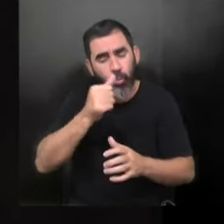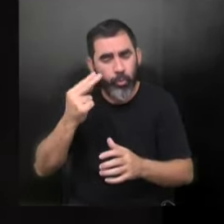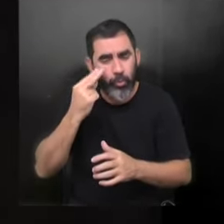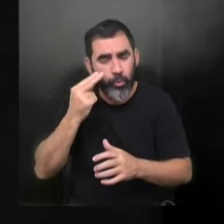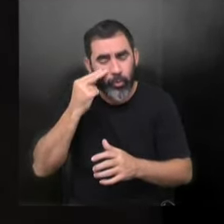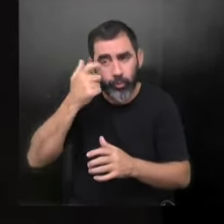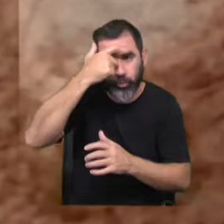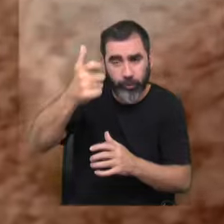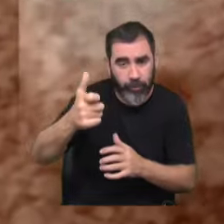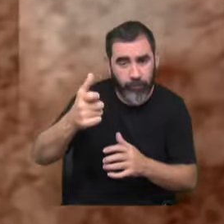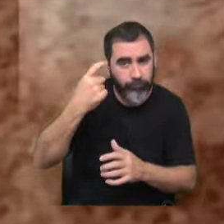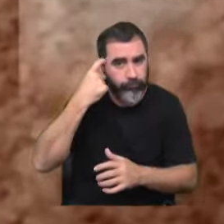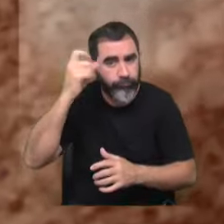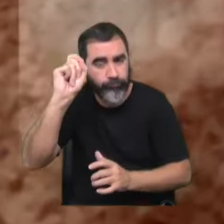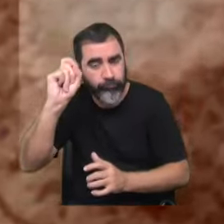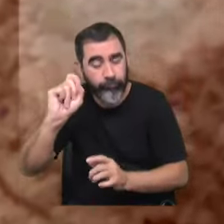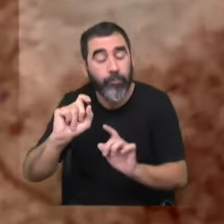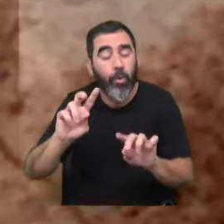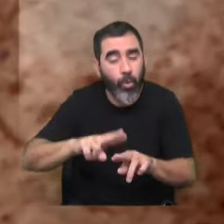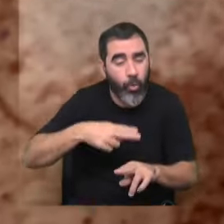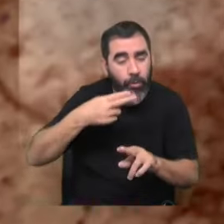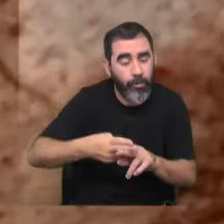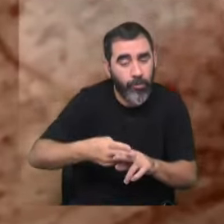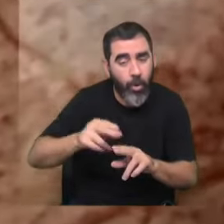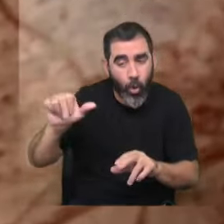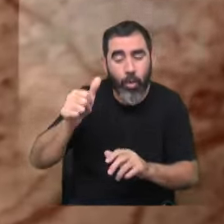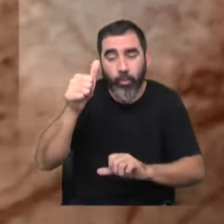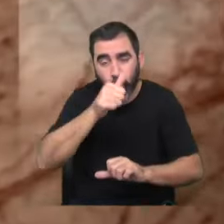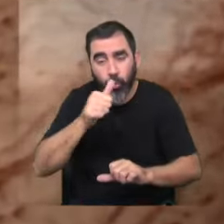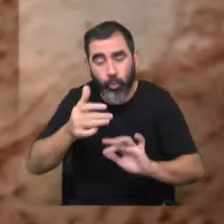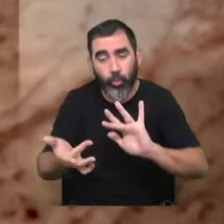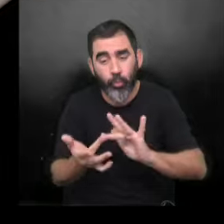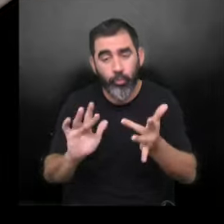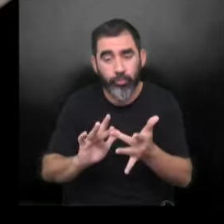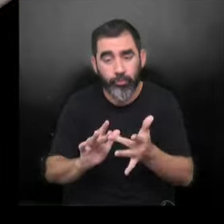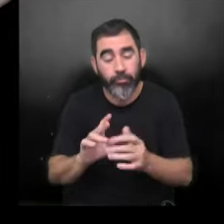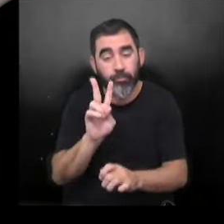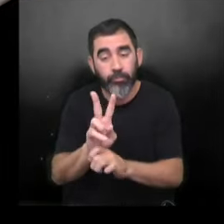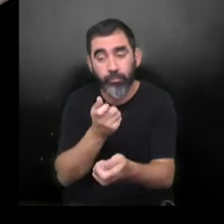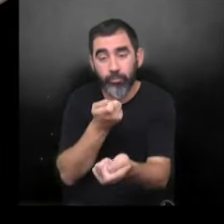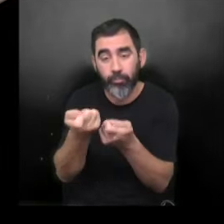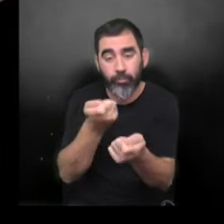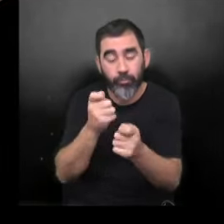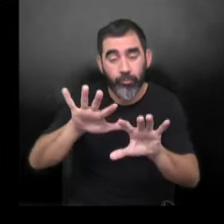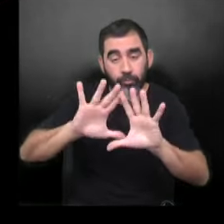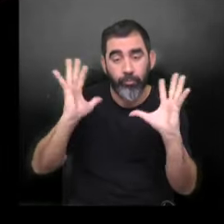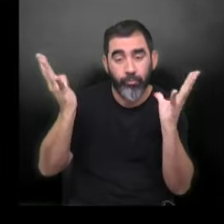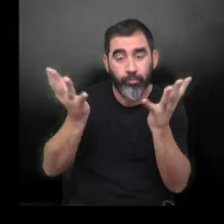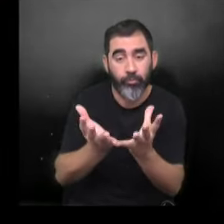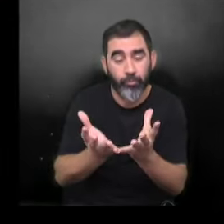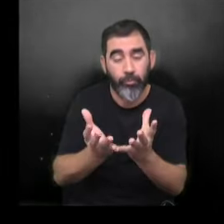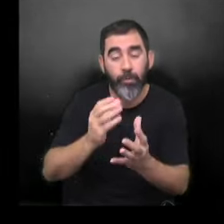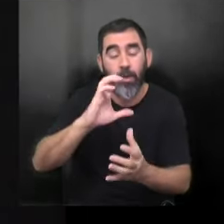problemas técnicos con creatividad y una vez más lograron restablecer el contacto. El control de las misiones en la Tierra, en